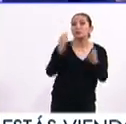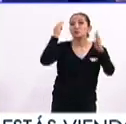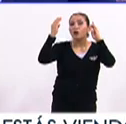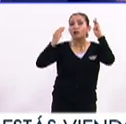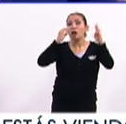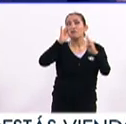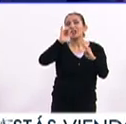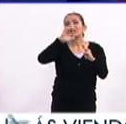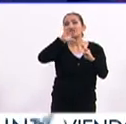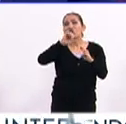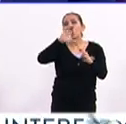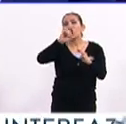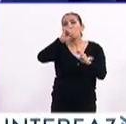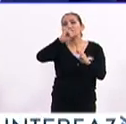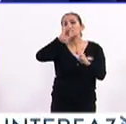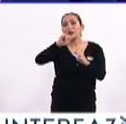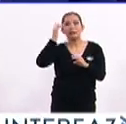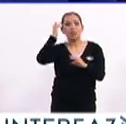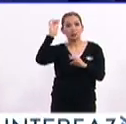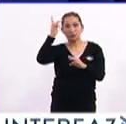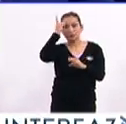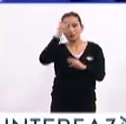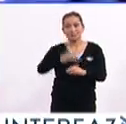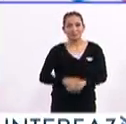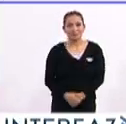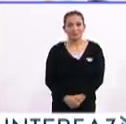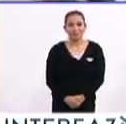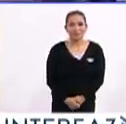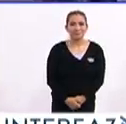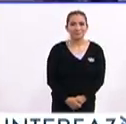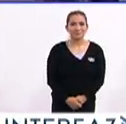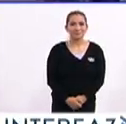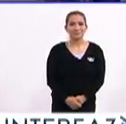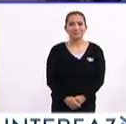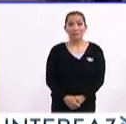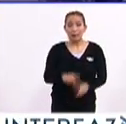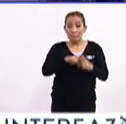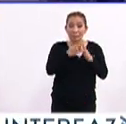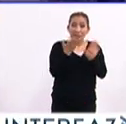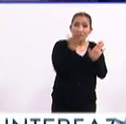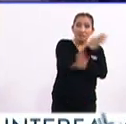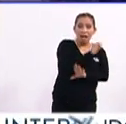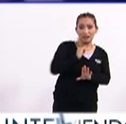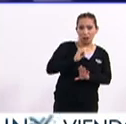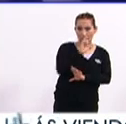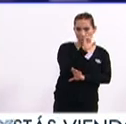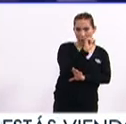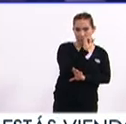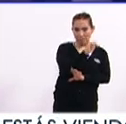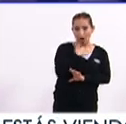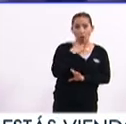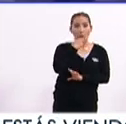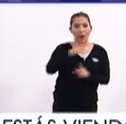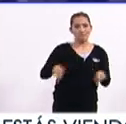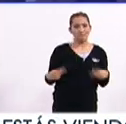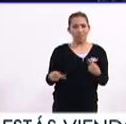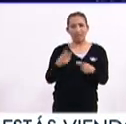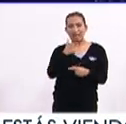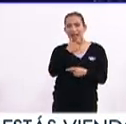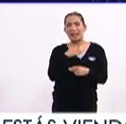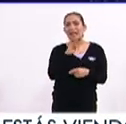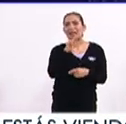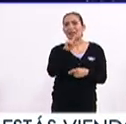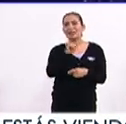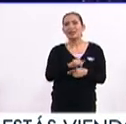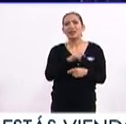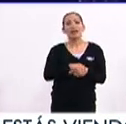a conocer al Museo Francisco Cosío en San Luis Potosí. A inicios del siglo XX, el comerciante irlandés